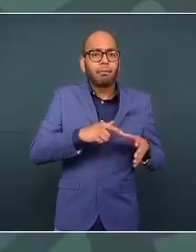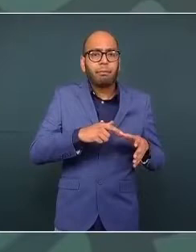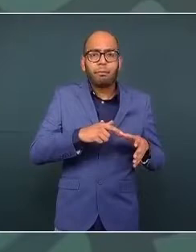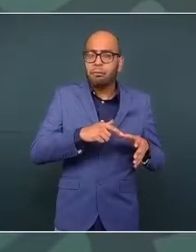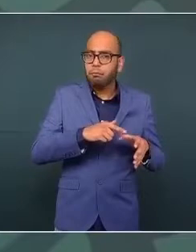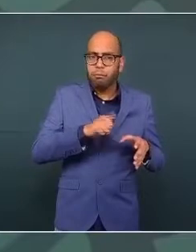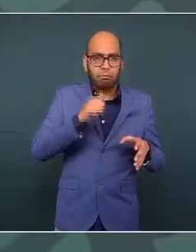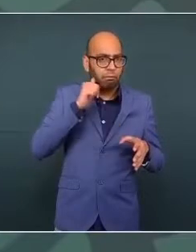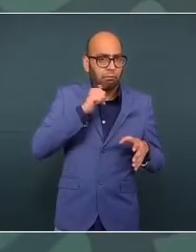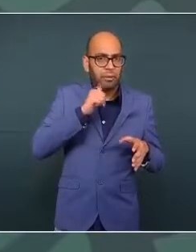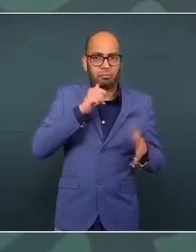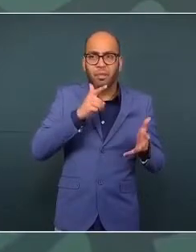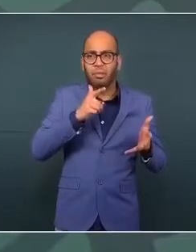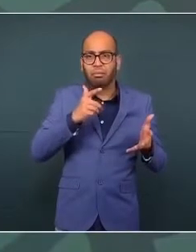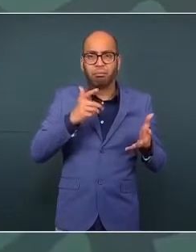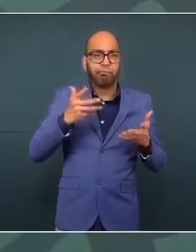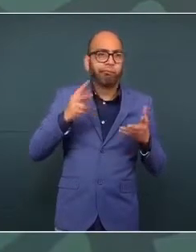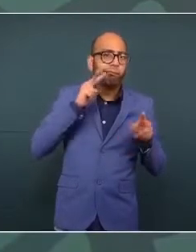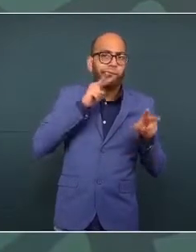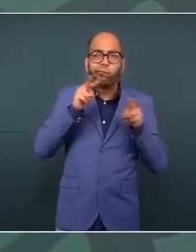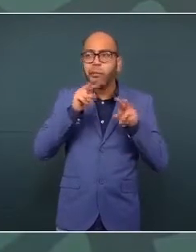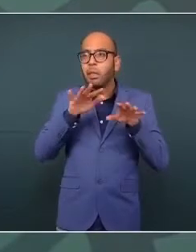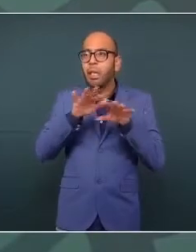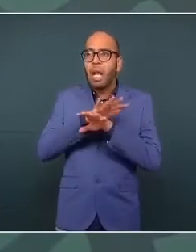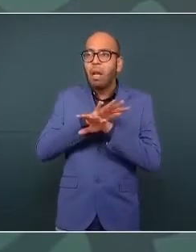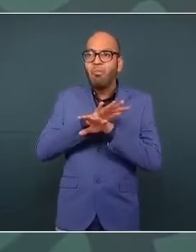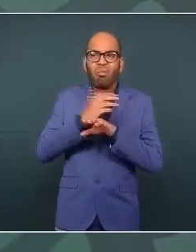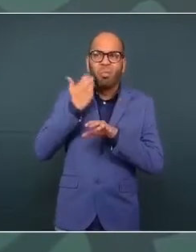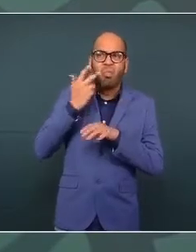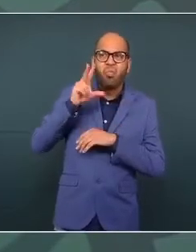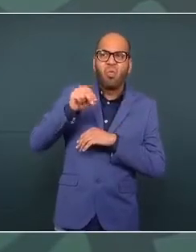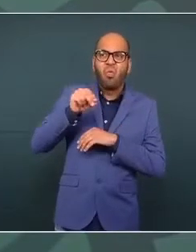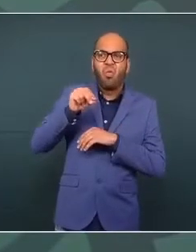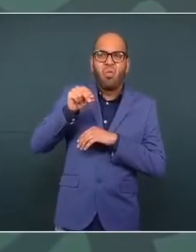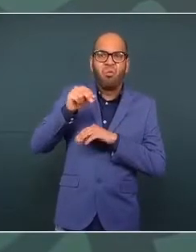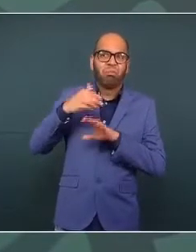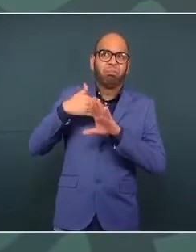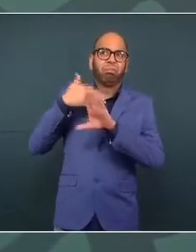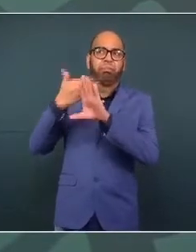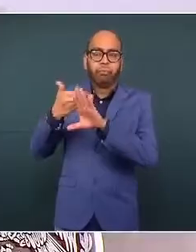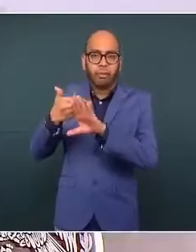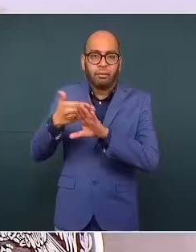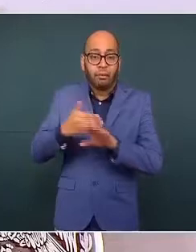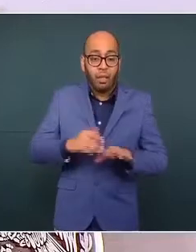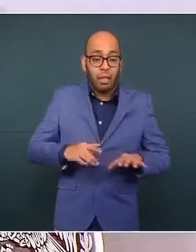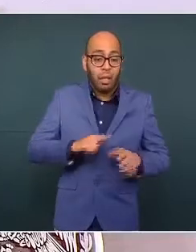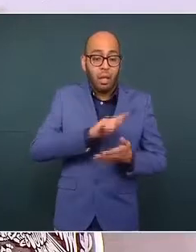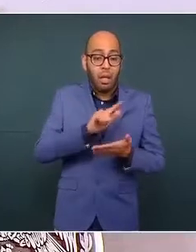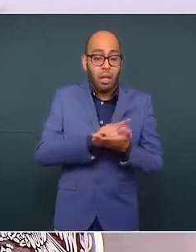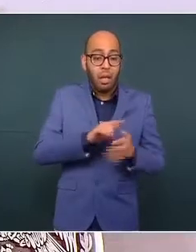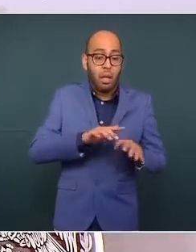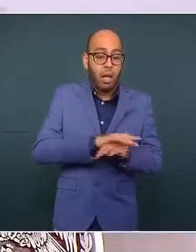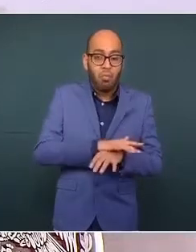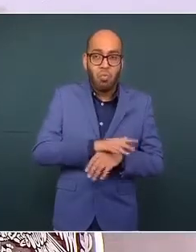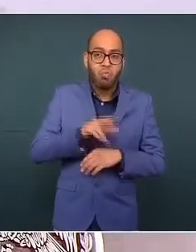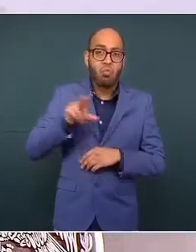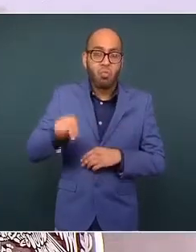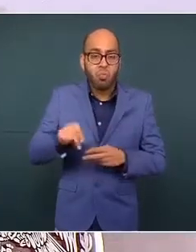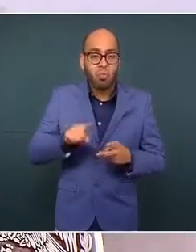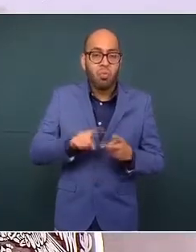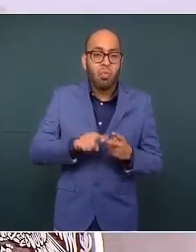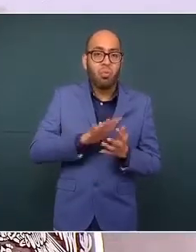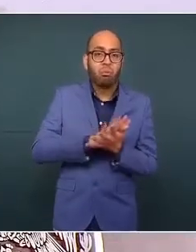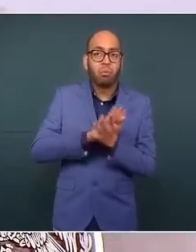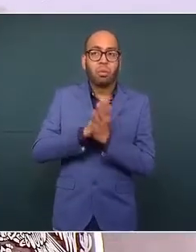está en contra de un cambio, de una reforma, de una